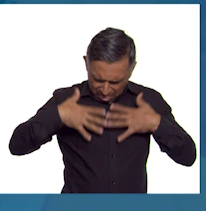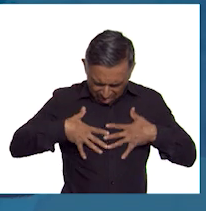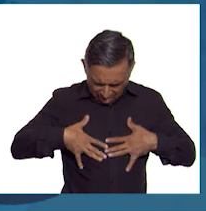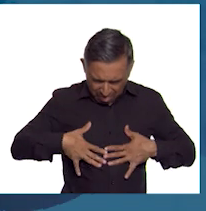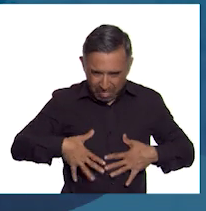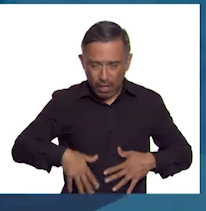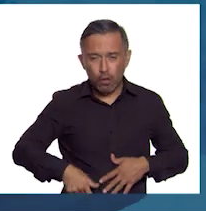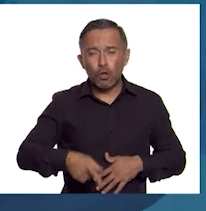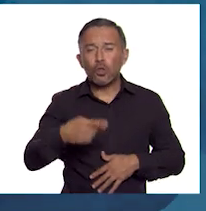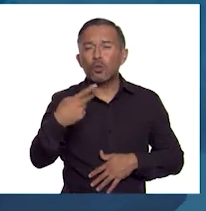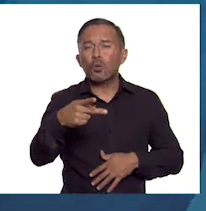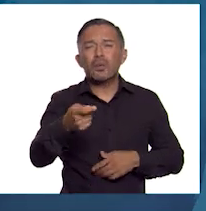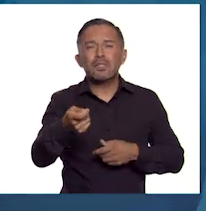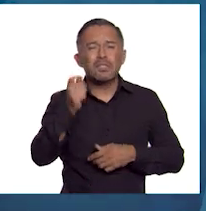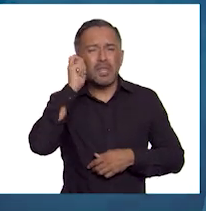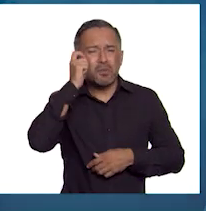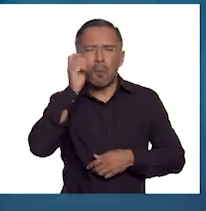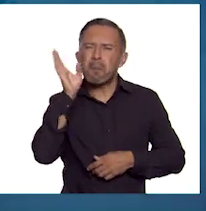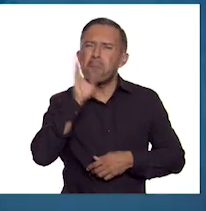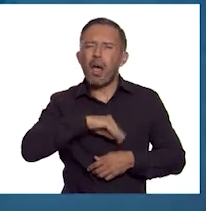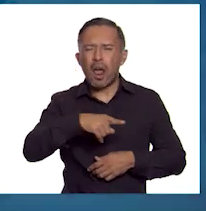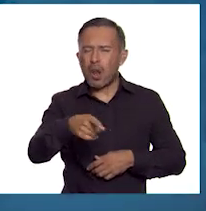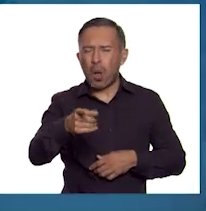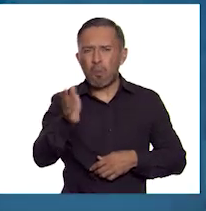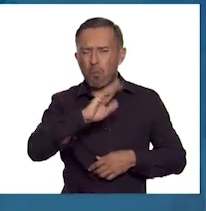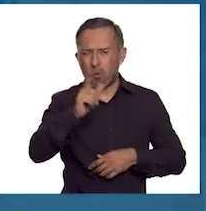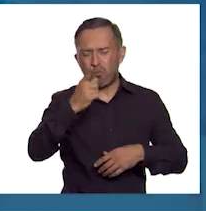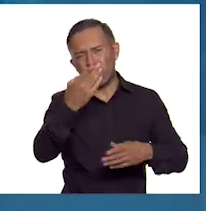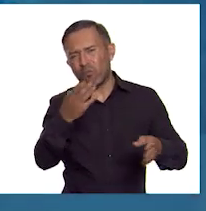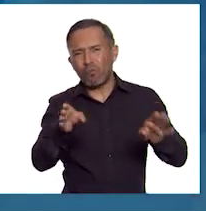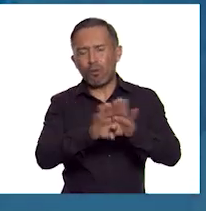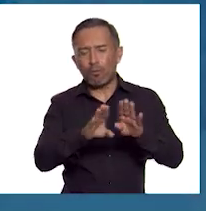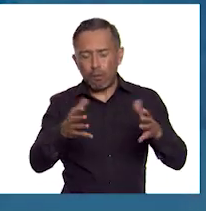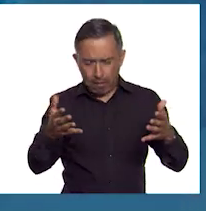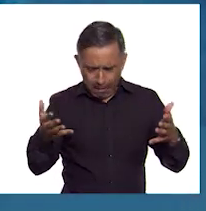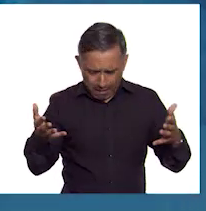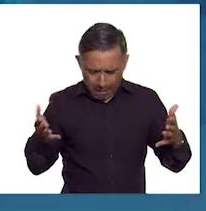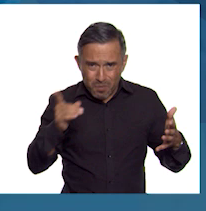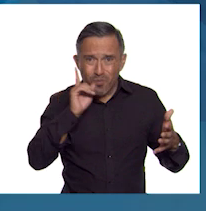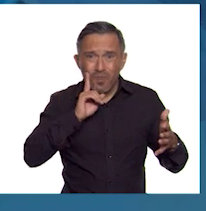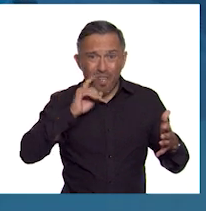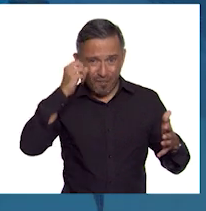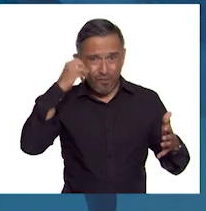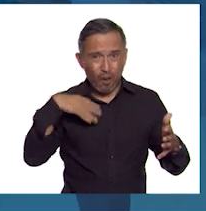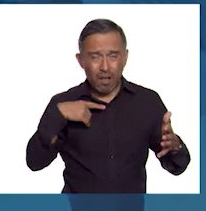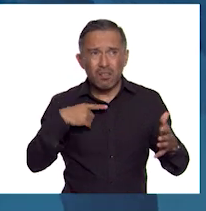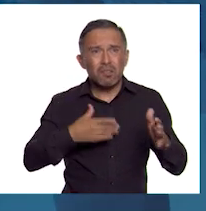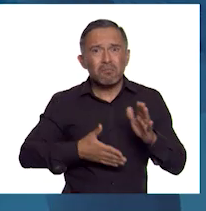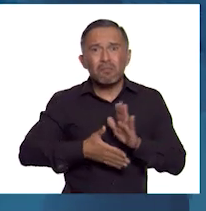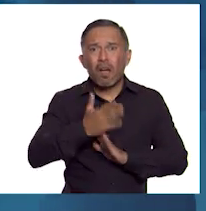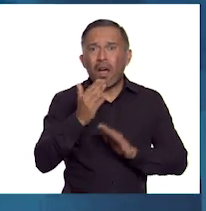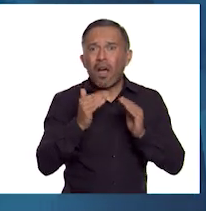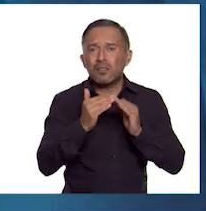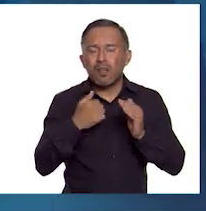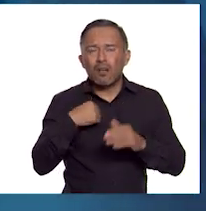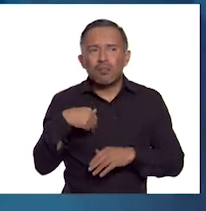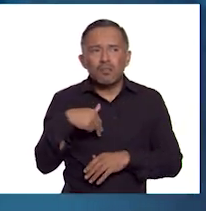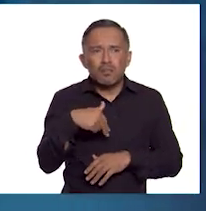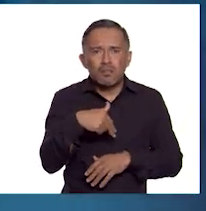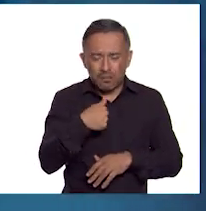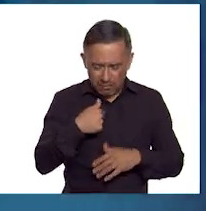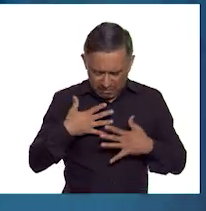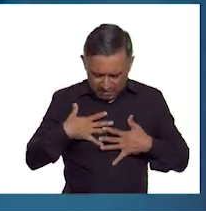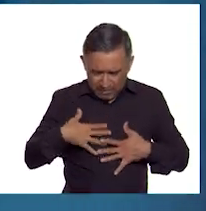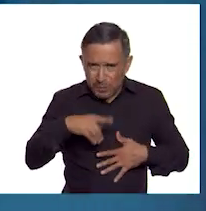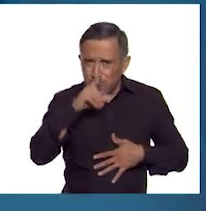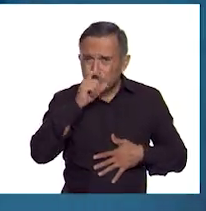dijo la señora Hall y cerró el portal. La holgazana llegó a continuación a su casa, pero estaba totalmente cubierta de pez.